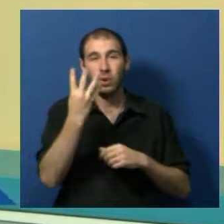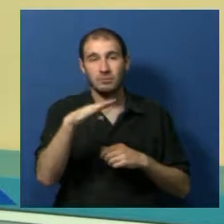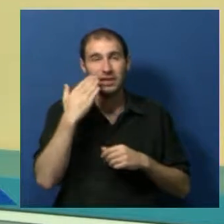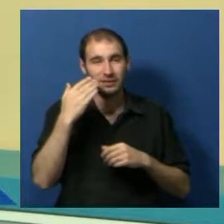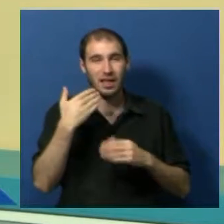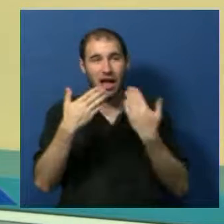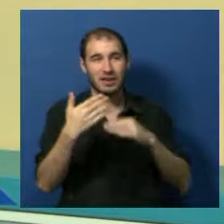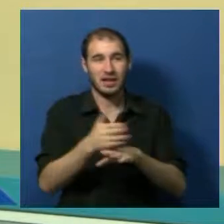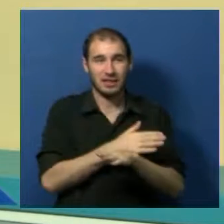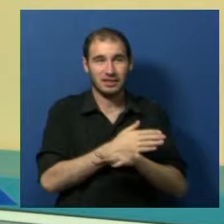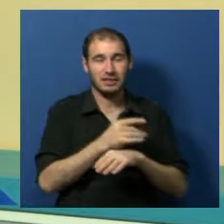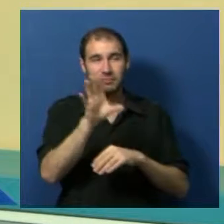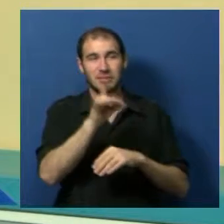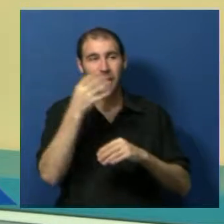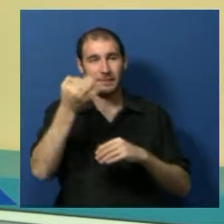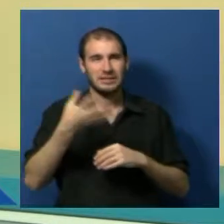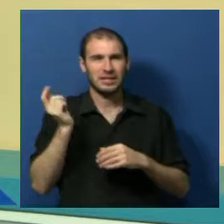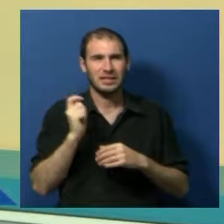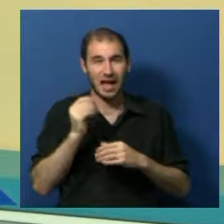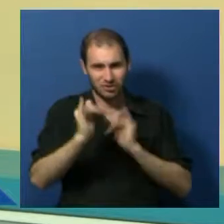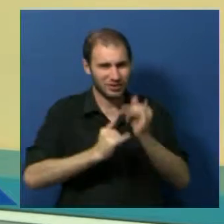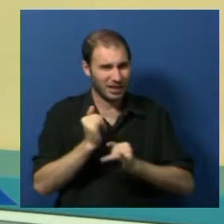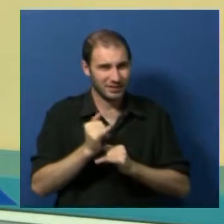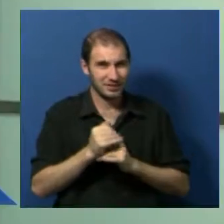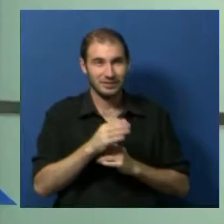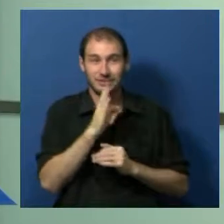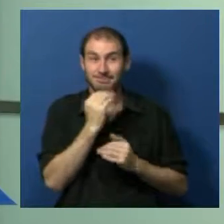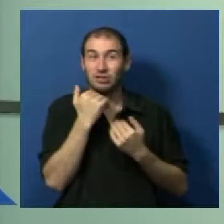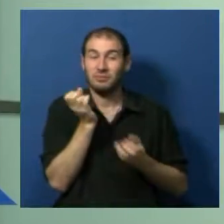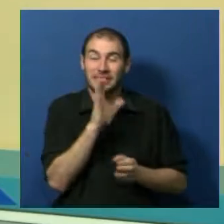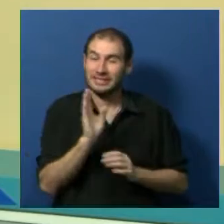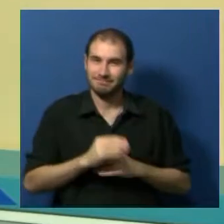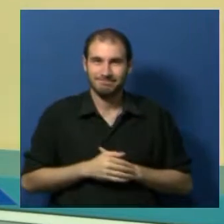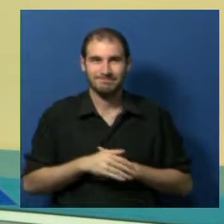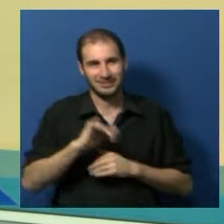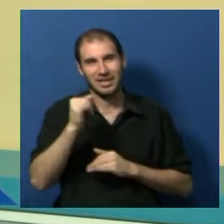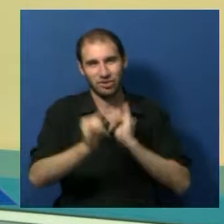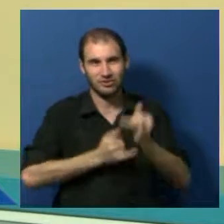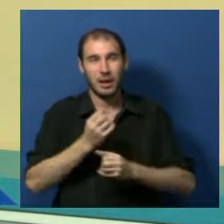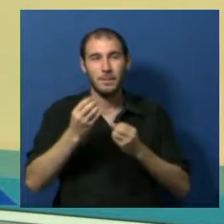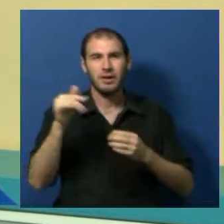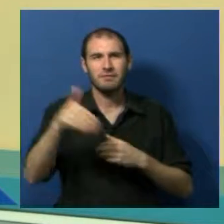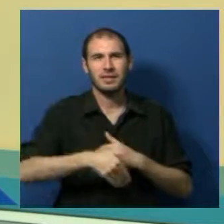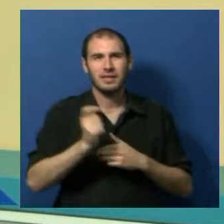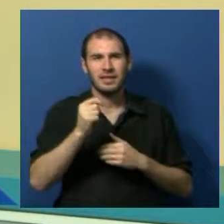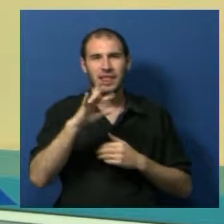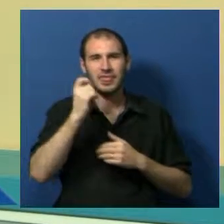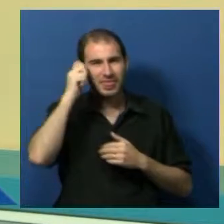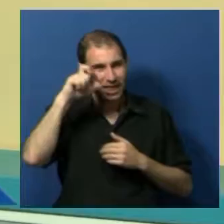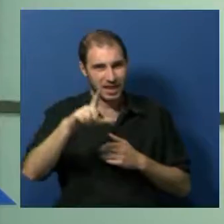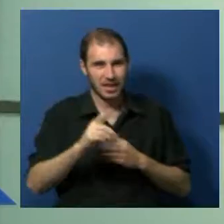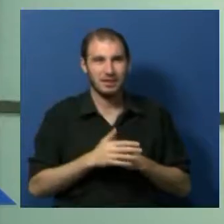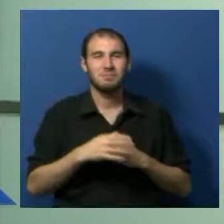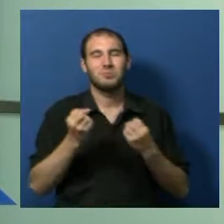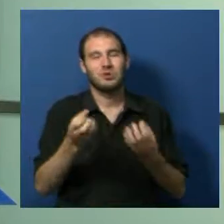vamos a estar con la previa. Invitado especial. A ver. ¿Lo adelantamos? No sé. Como usted quiera. Sí, lo adelantamos porque va a estar con nosotros Daniel El Tanque Jiménez.